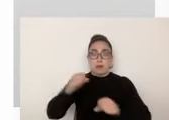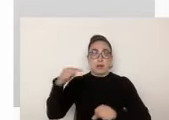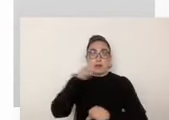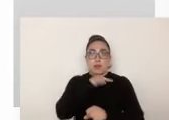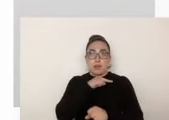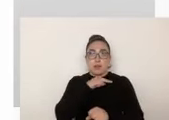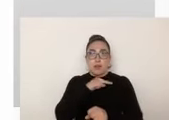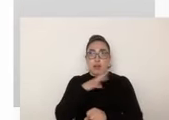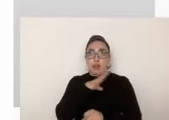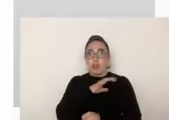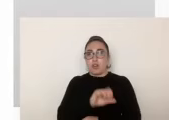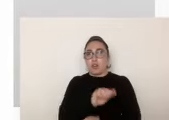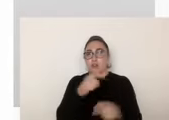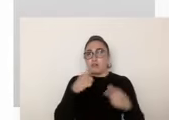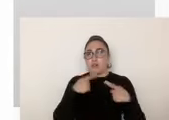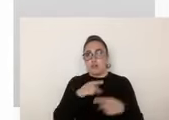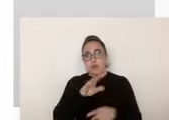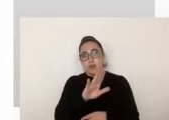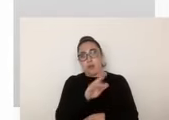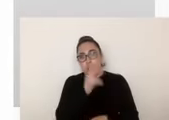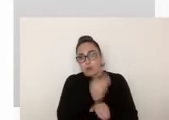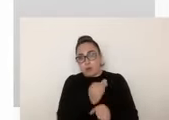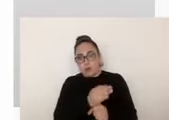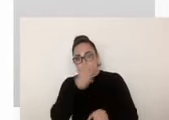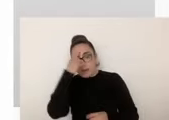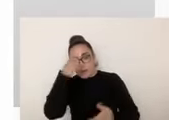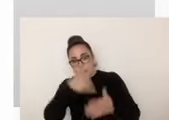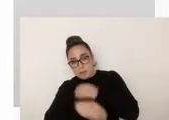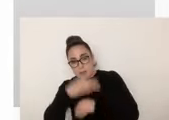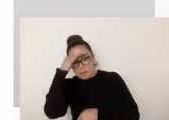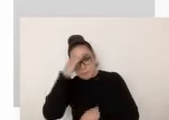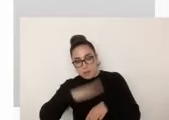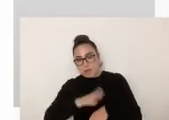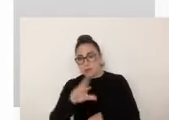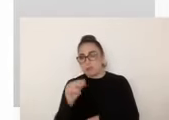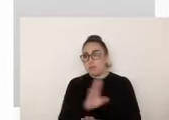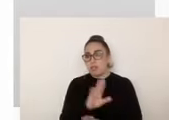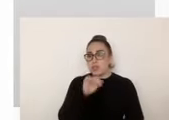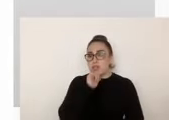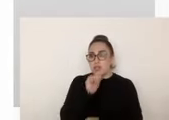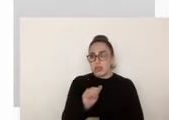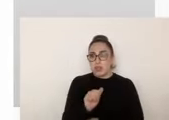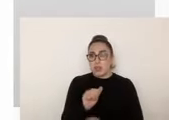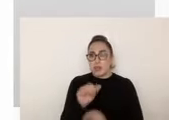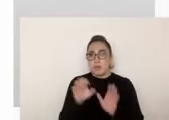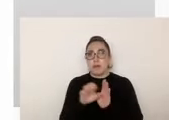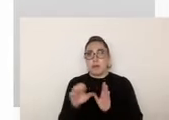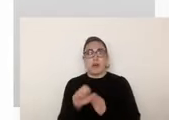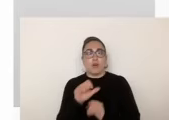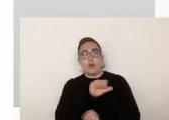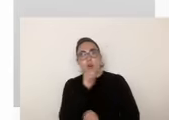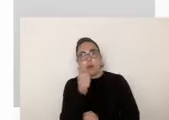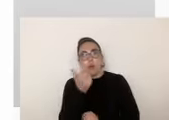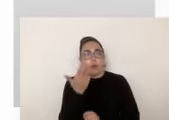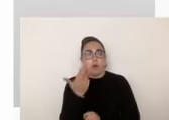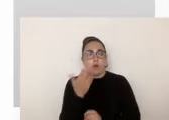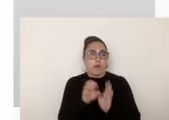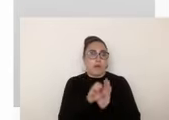dice, no hay ni que pensarlo. En los casos dilemáticos tipo trolley,